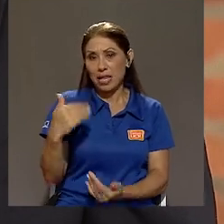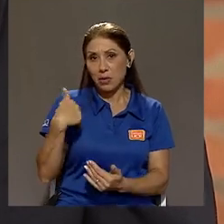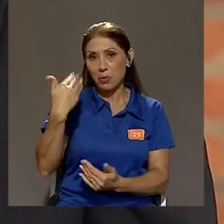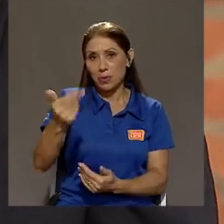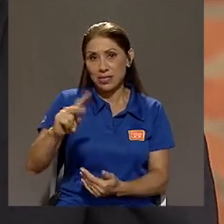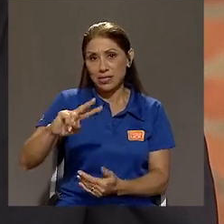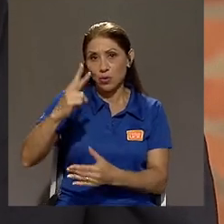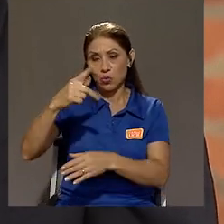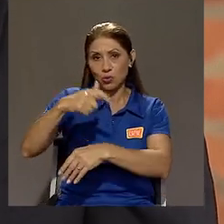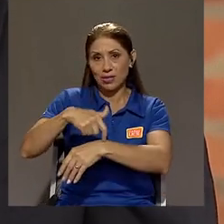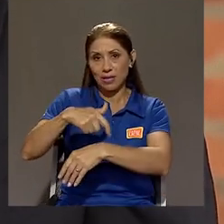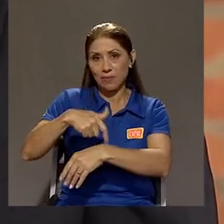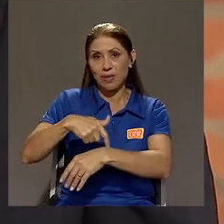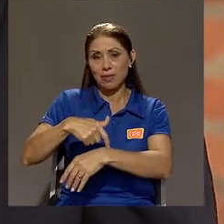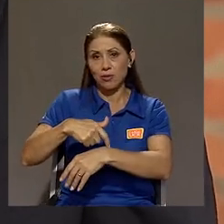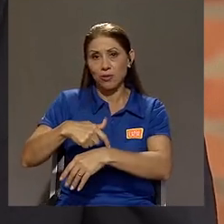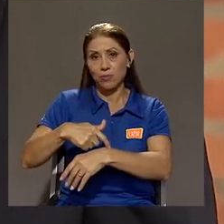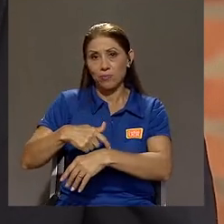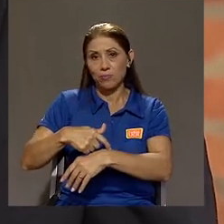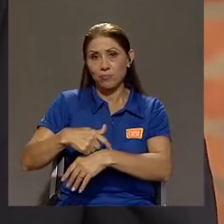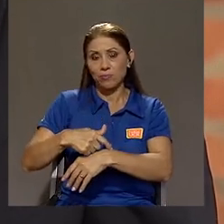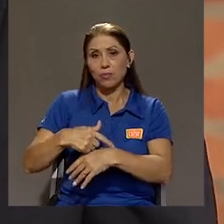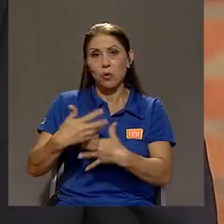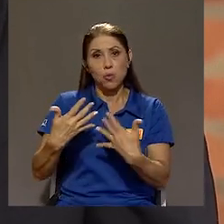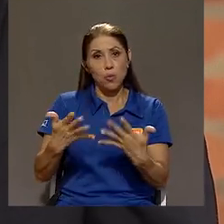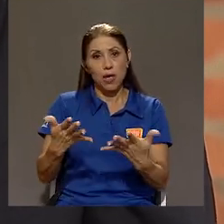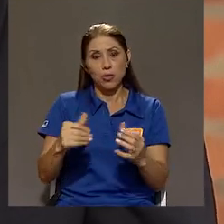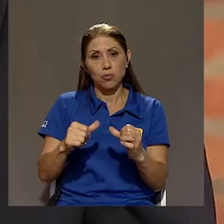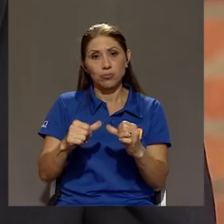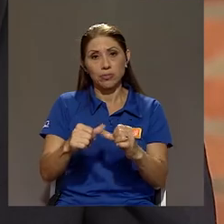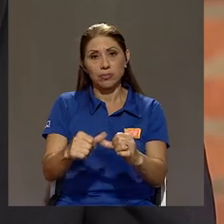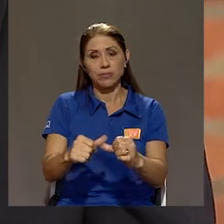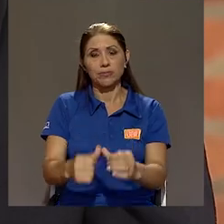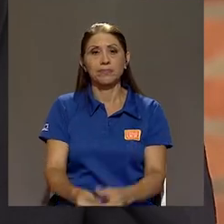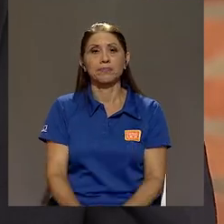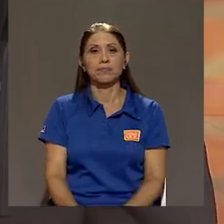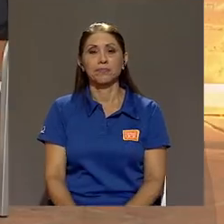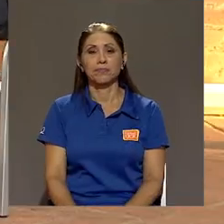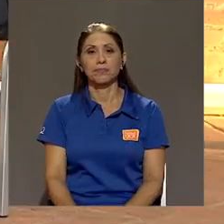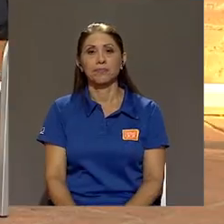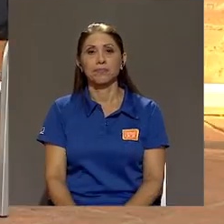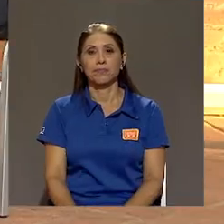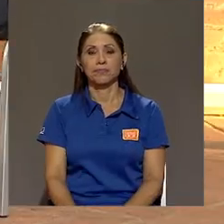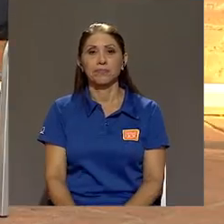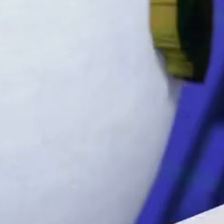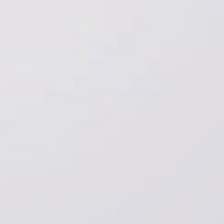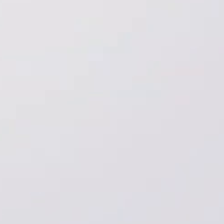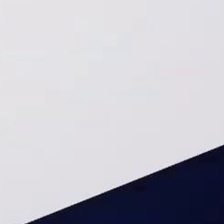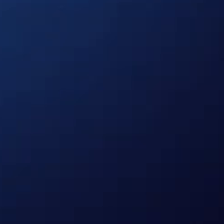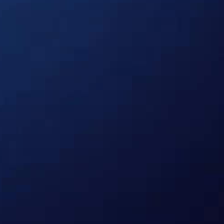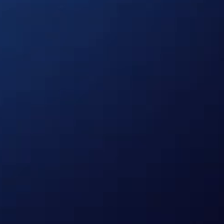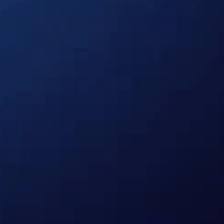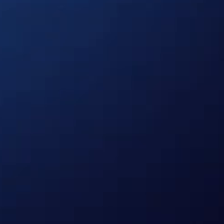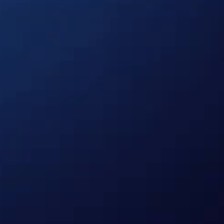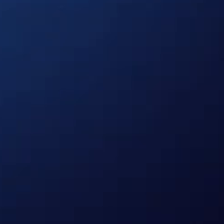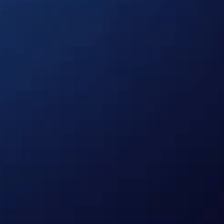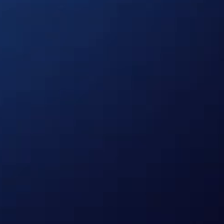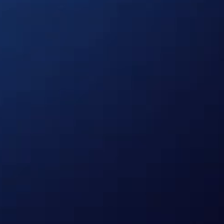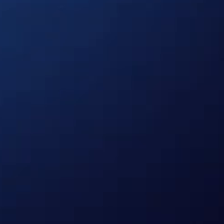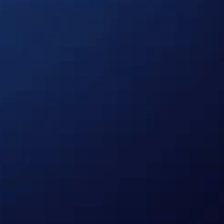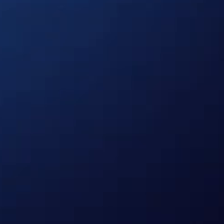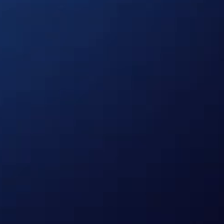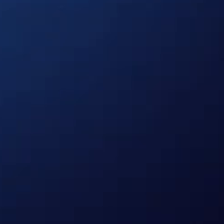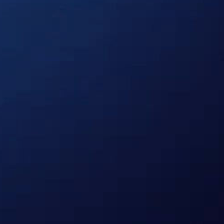convide a un segundo segmento, tan pronto lo tenga bien. Regresamos.